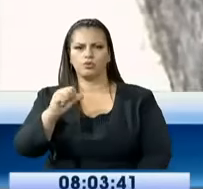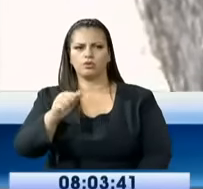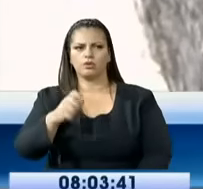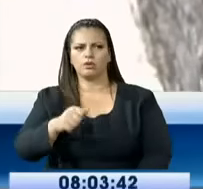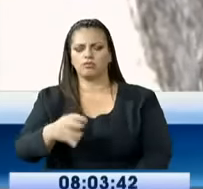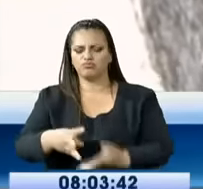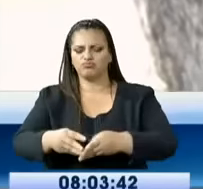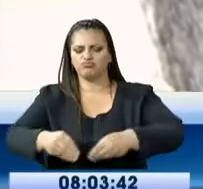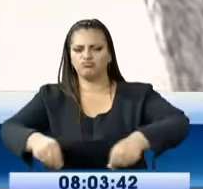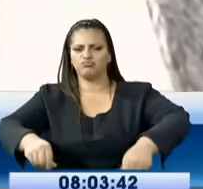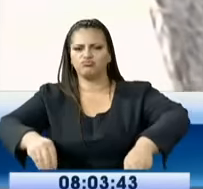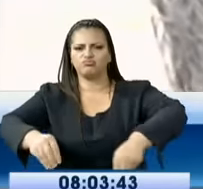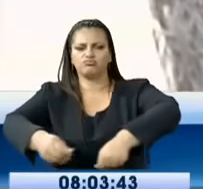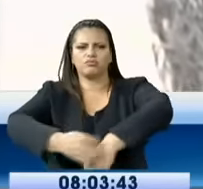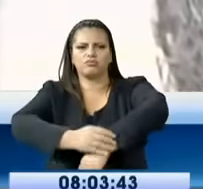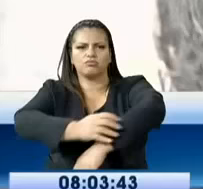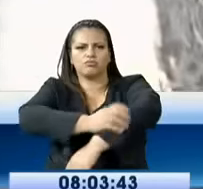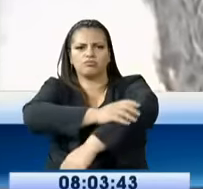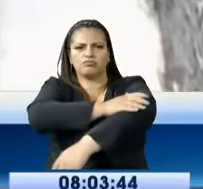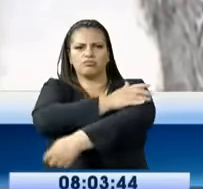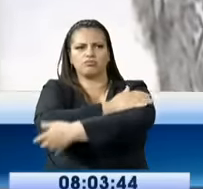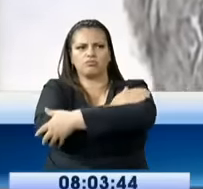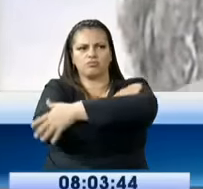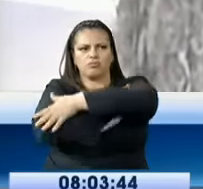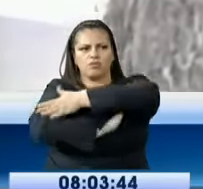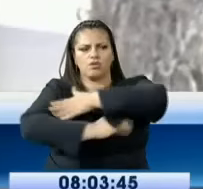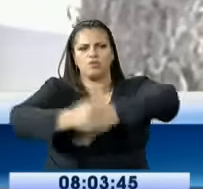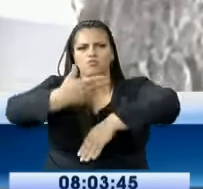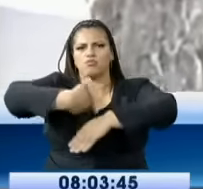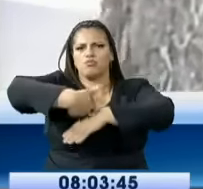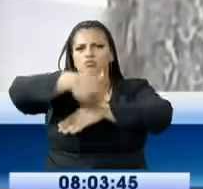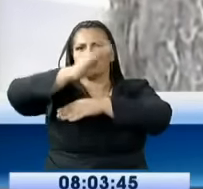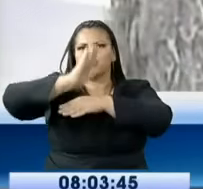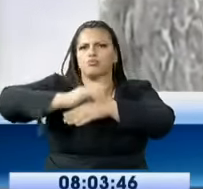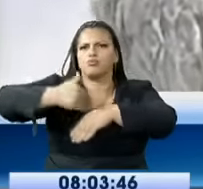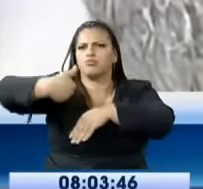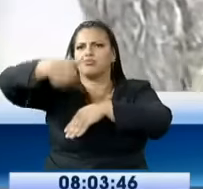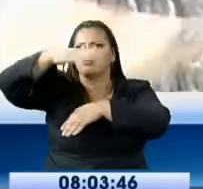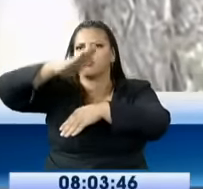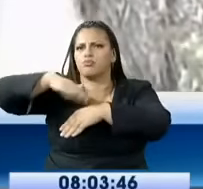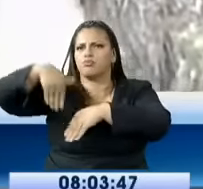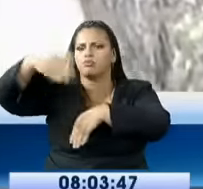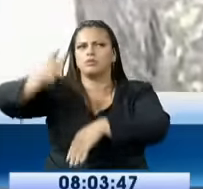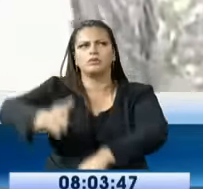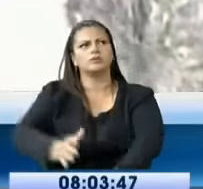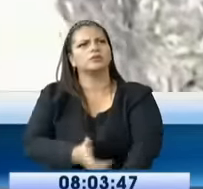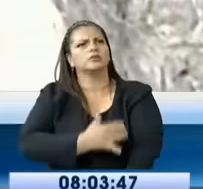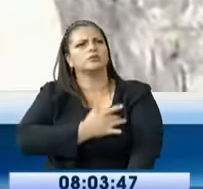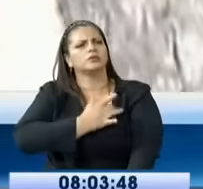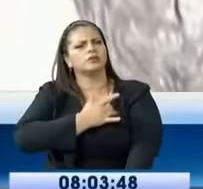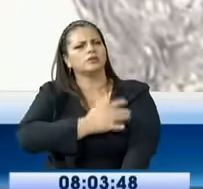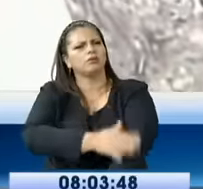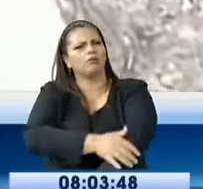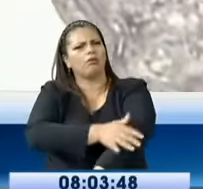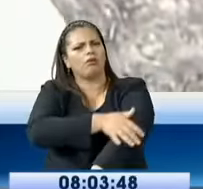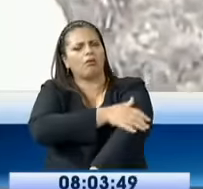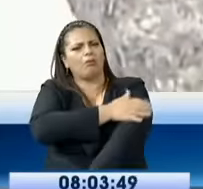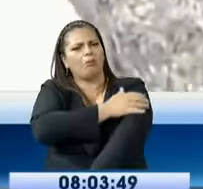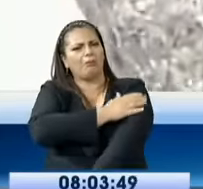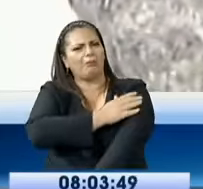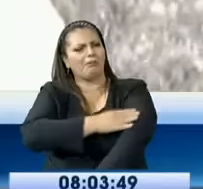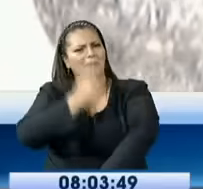pintada. Pintada, ¿no, verdad? Ahí estamos viendo. Déjeme tocar. Realmente le da una apariencia más